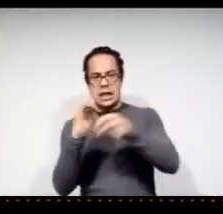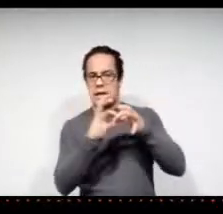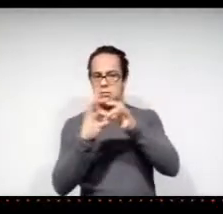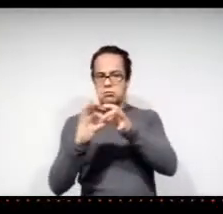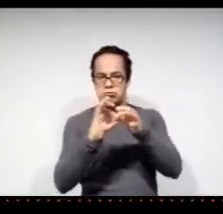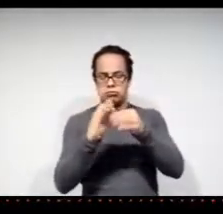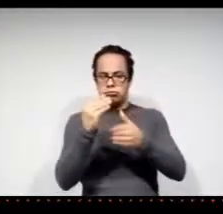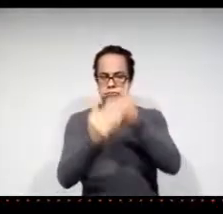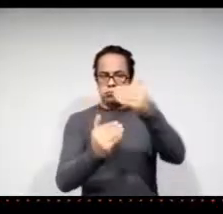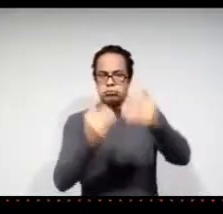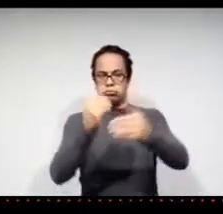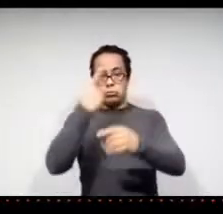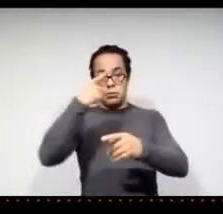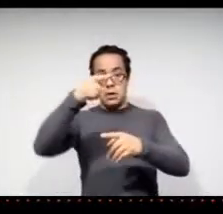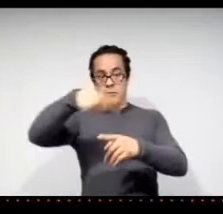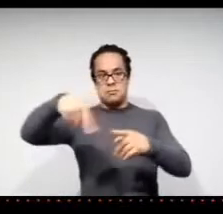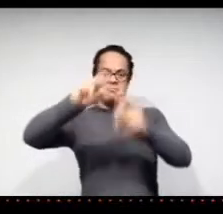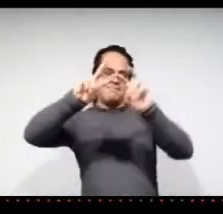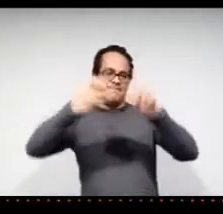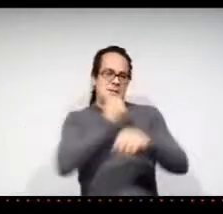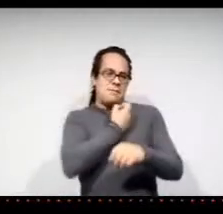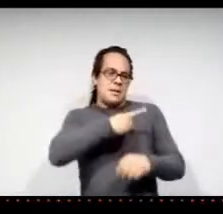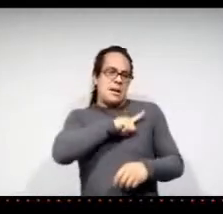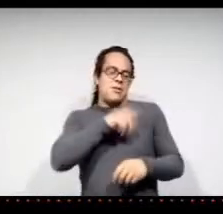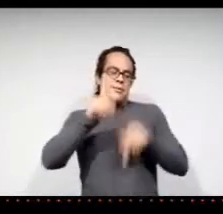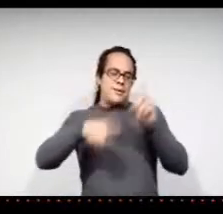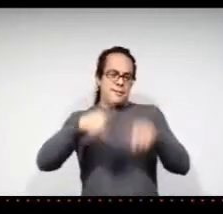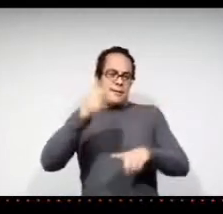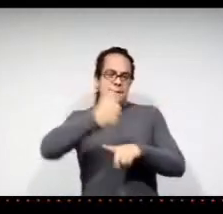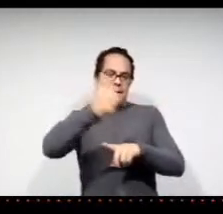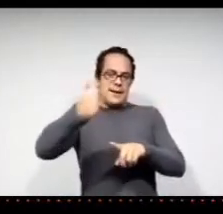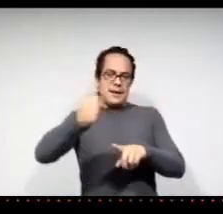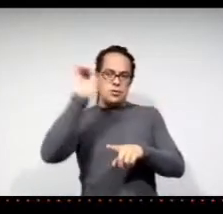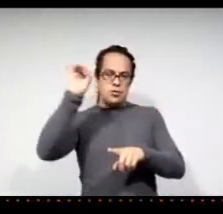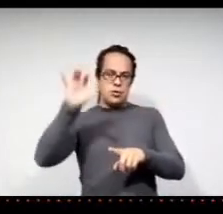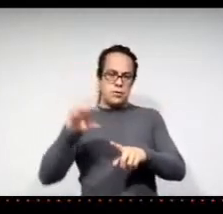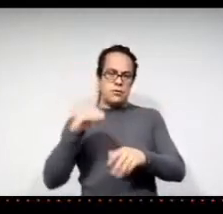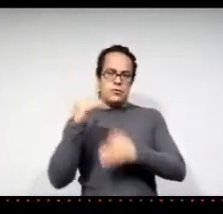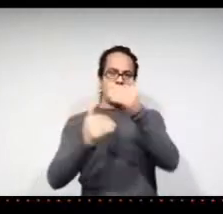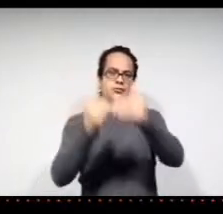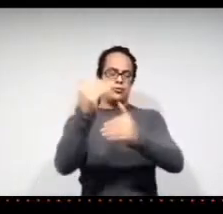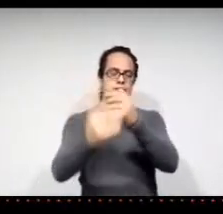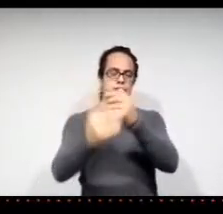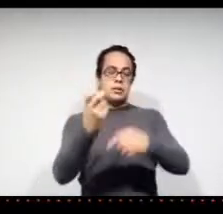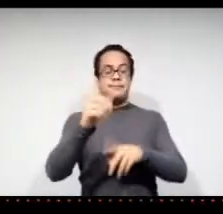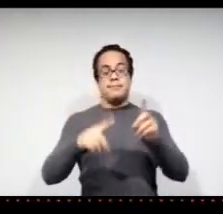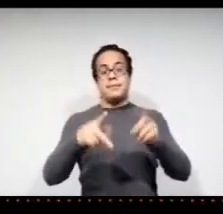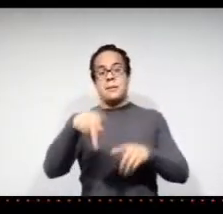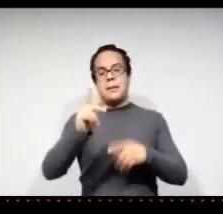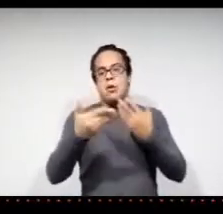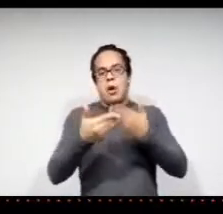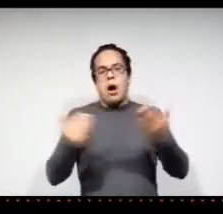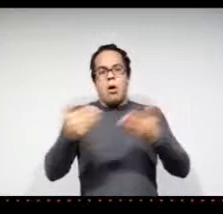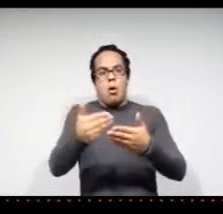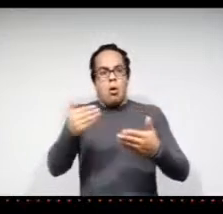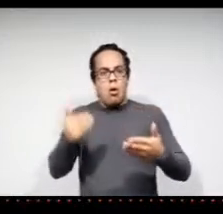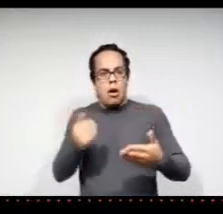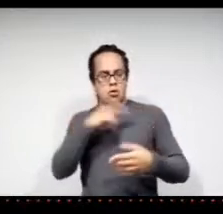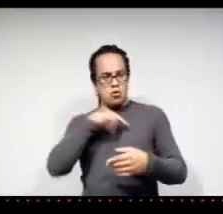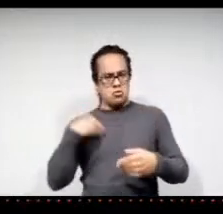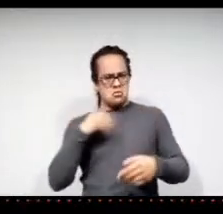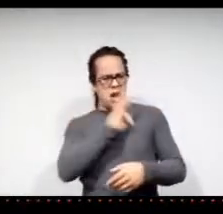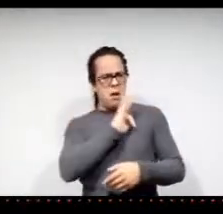el entorno que va a determinar el regreso a los espacios aulicos. Sin embargo, estamos en las condiciones de poder